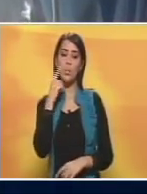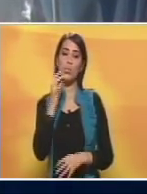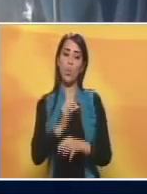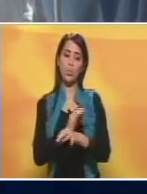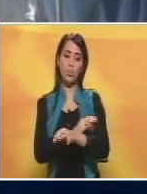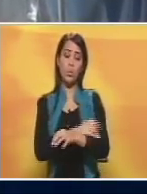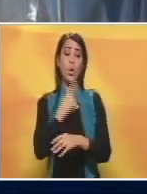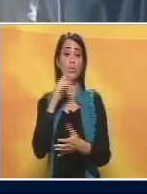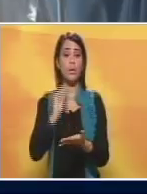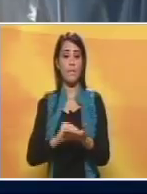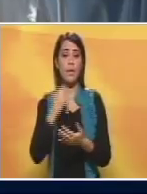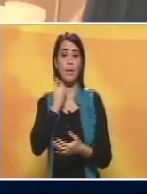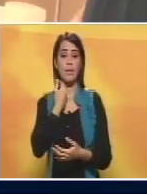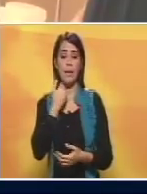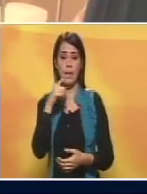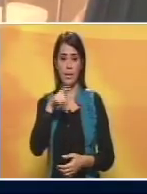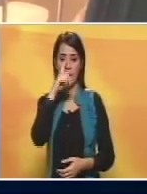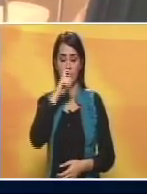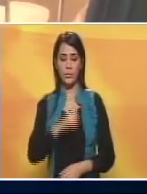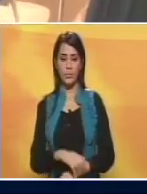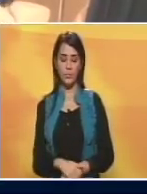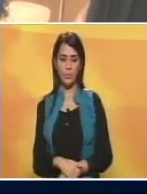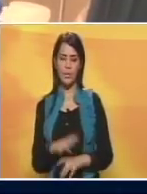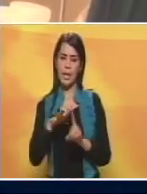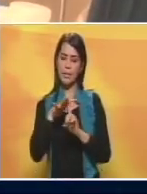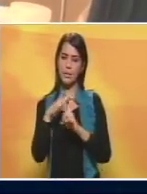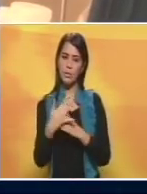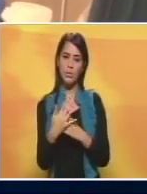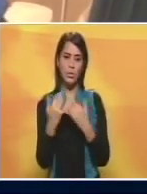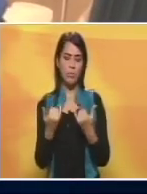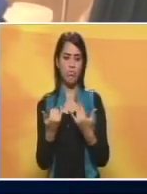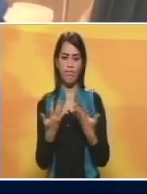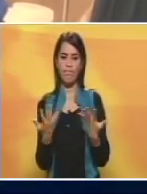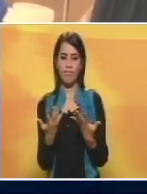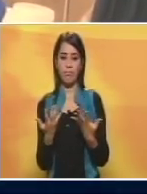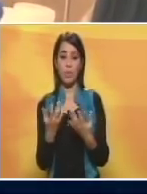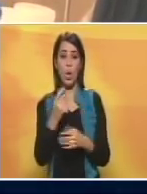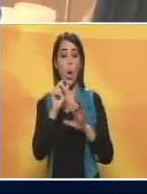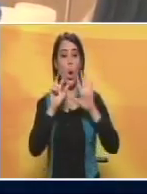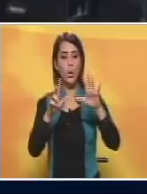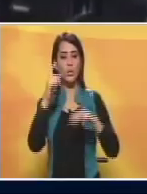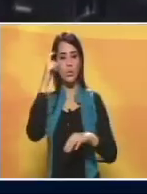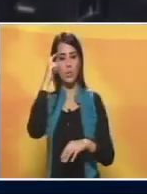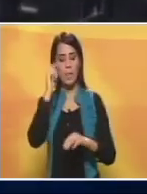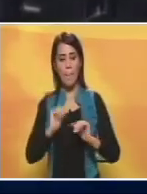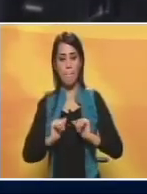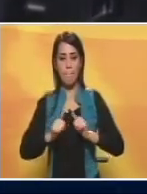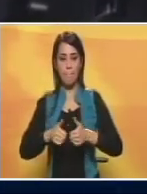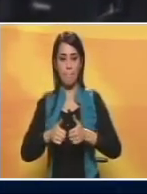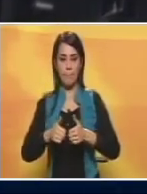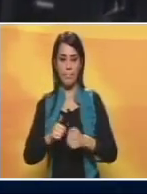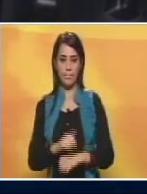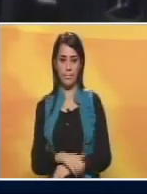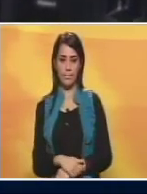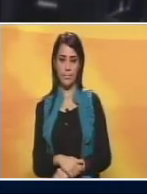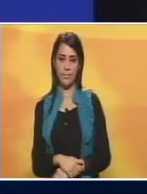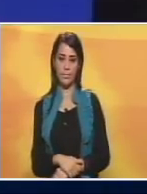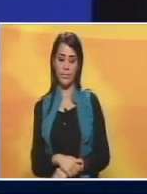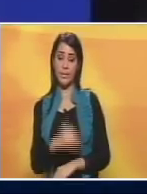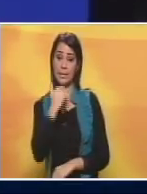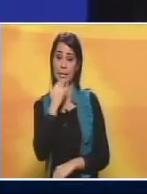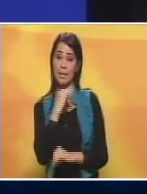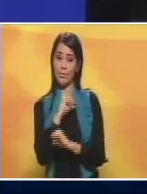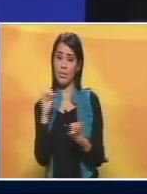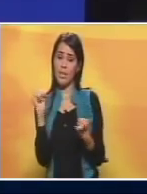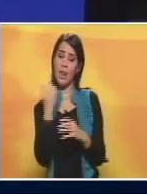del virus en el año. La situación se produce a tan solo 8 días de que se diera por finalizada